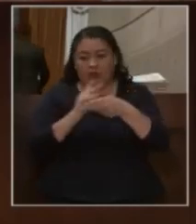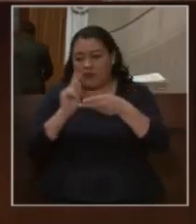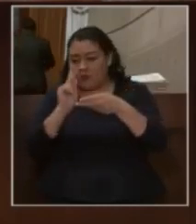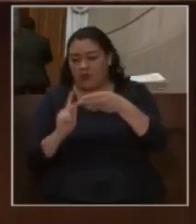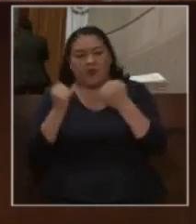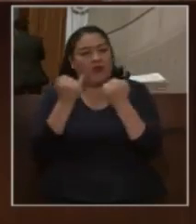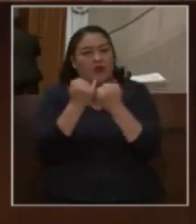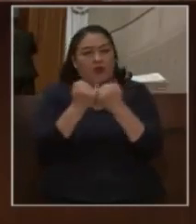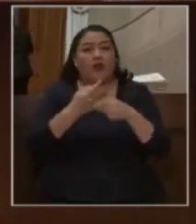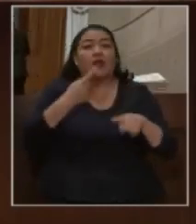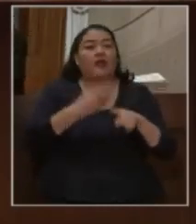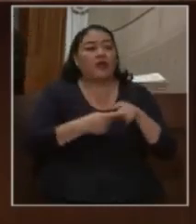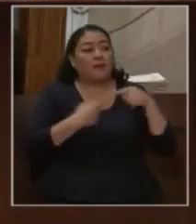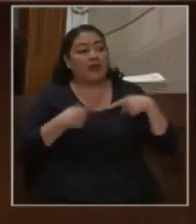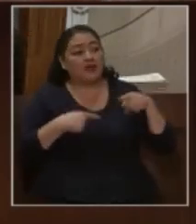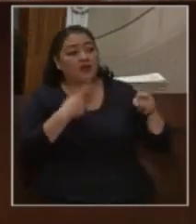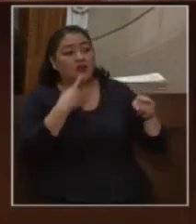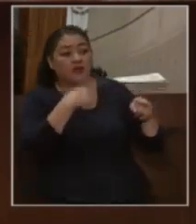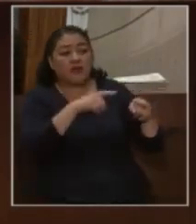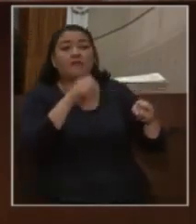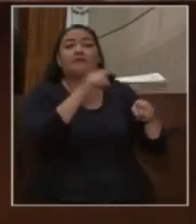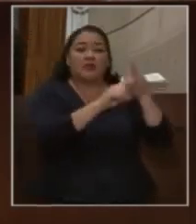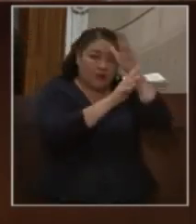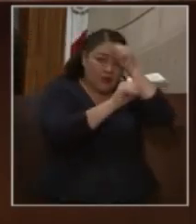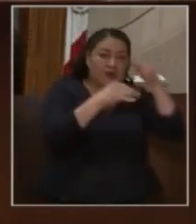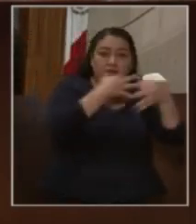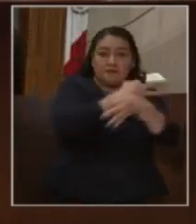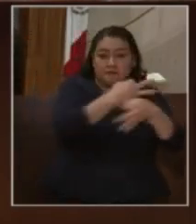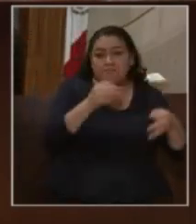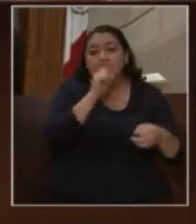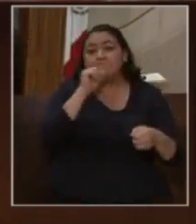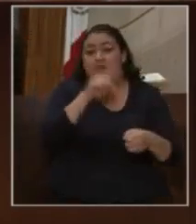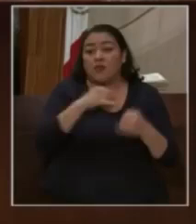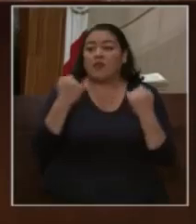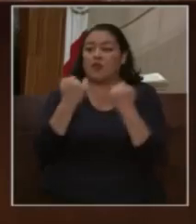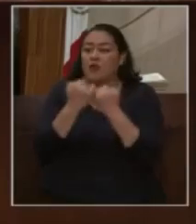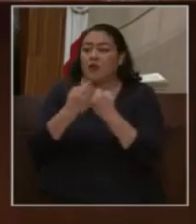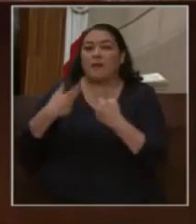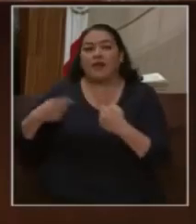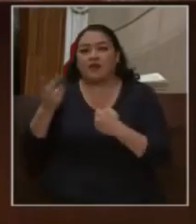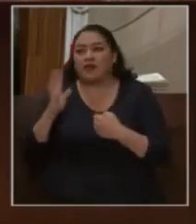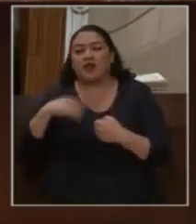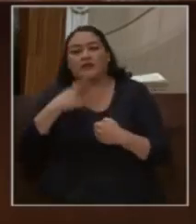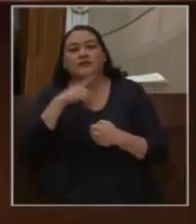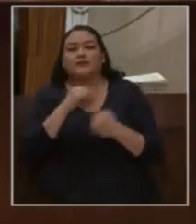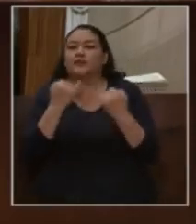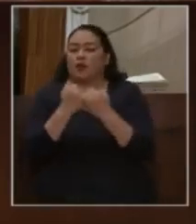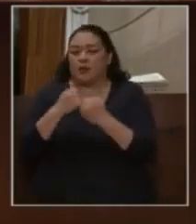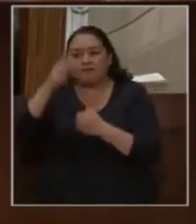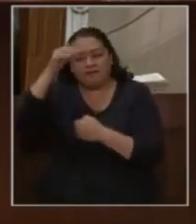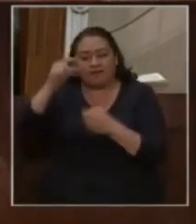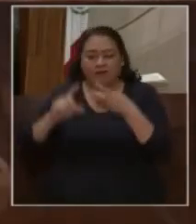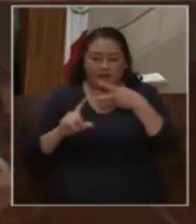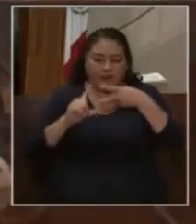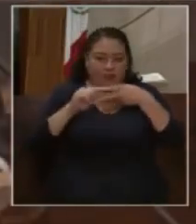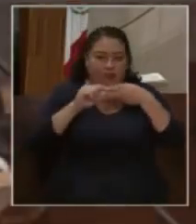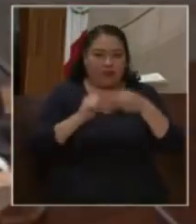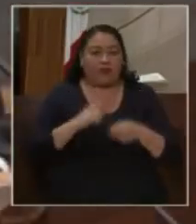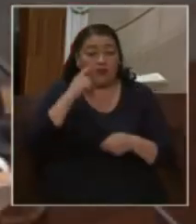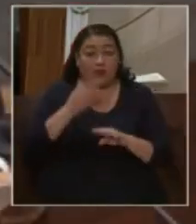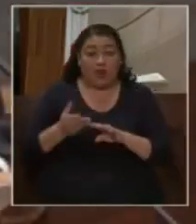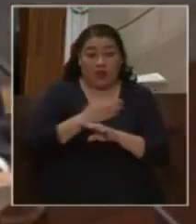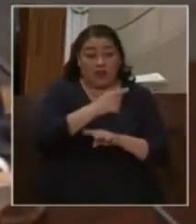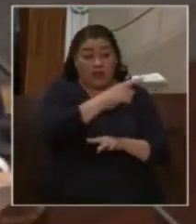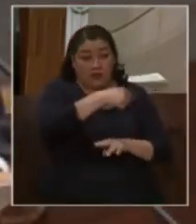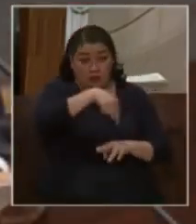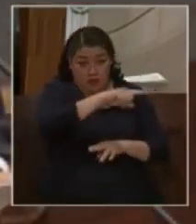identidad en la autoridad responsable y en la resolución impugnada, así como conexidad en la causa. Las apelaciones controvierten la resolución del